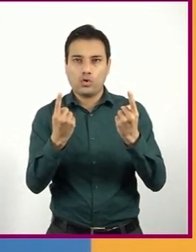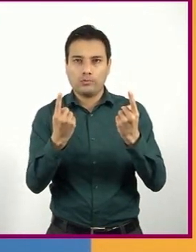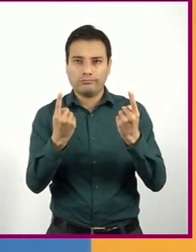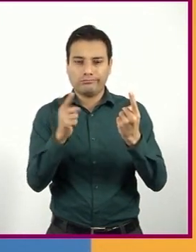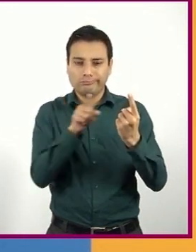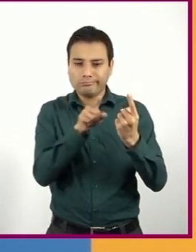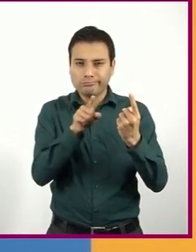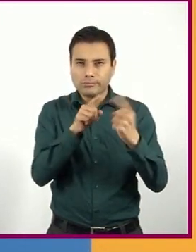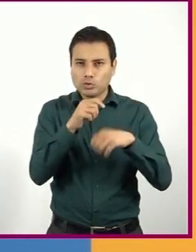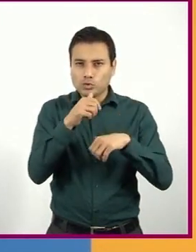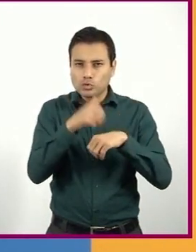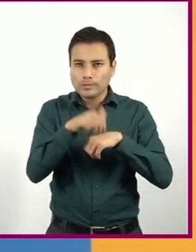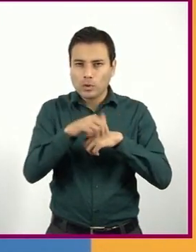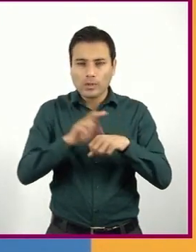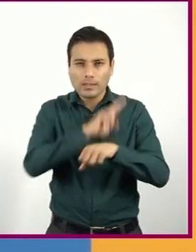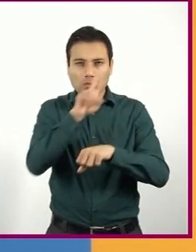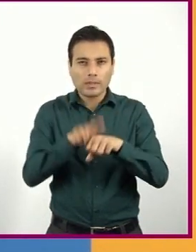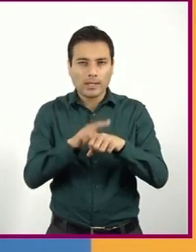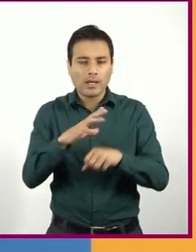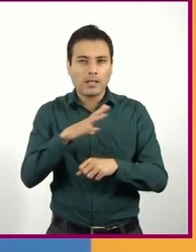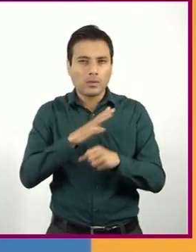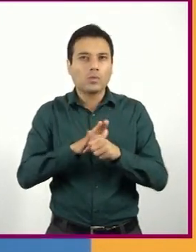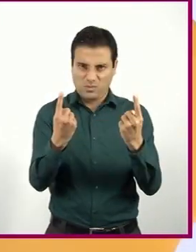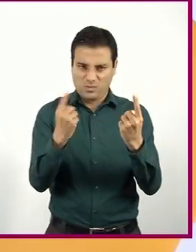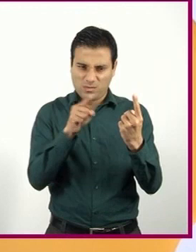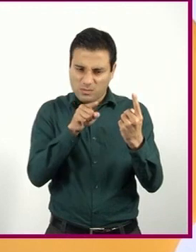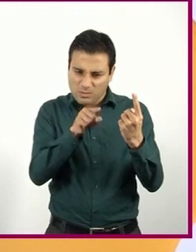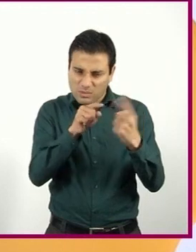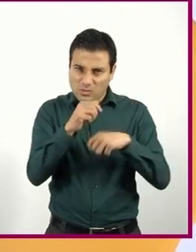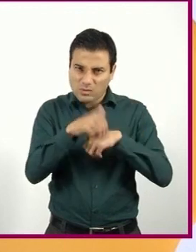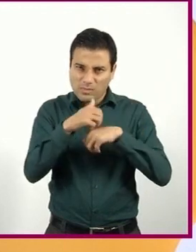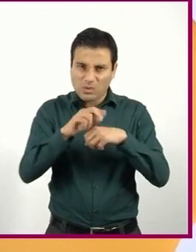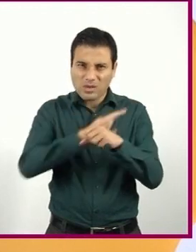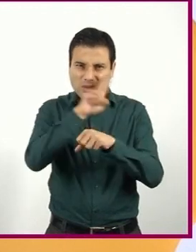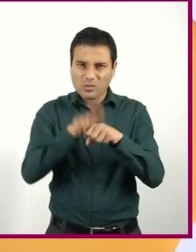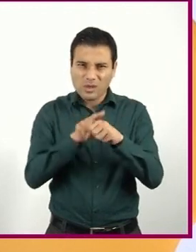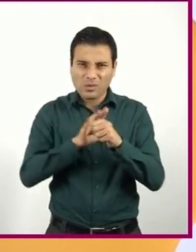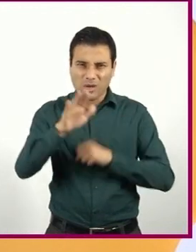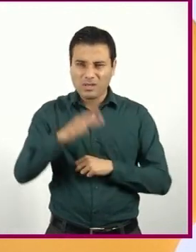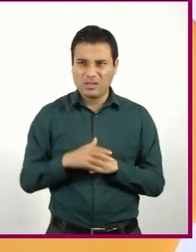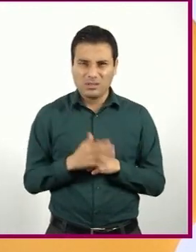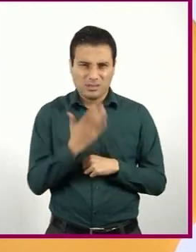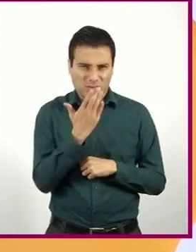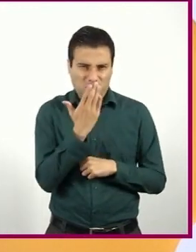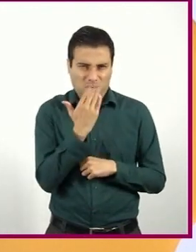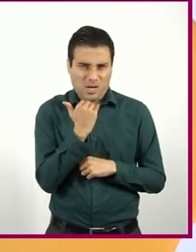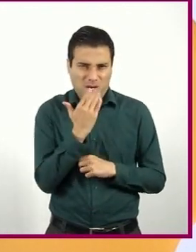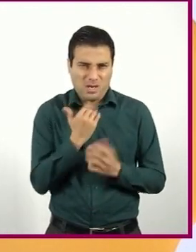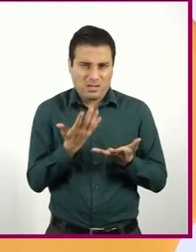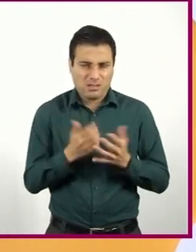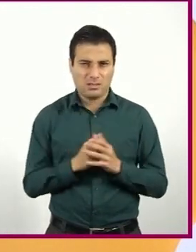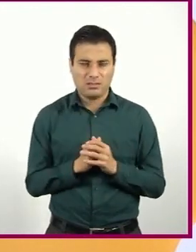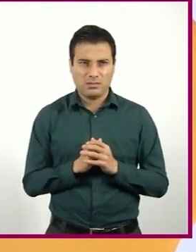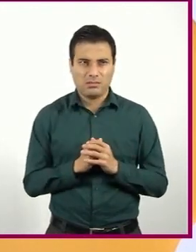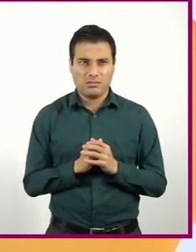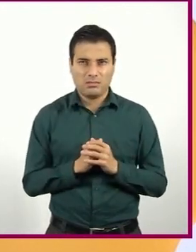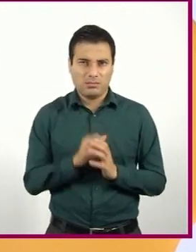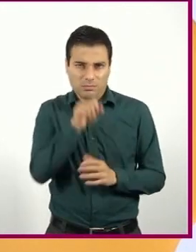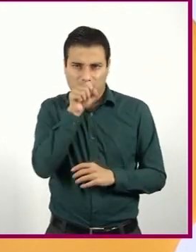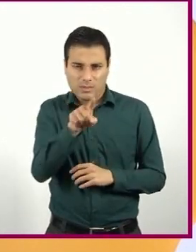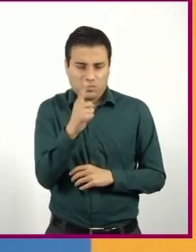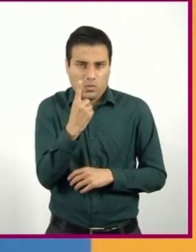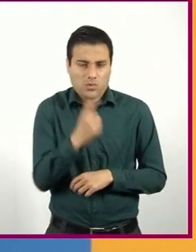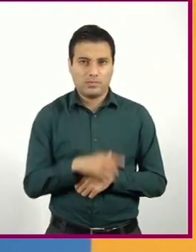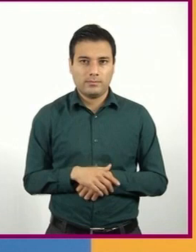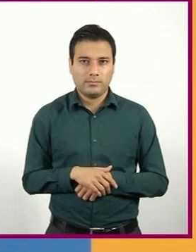sus respuestas a la pregunta anterior en su cuaderno. Pues no existe ningún otro número, ya que se refiere al mismo número,